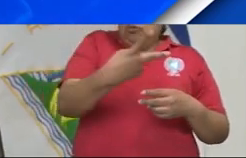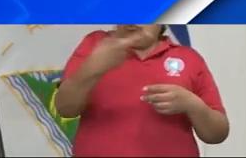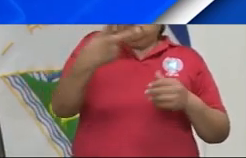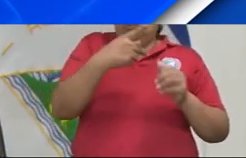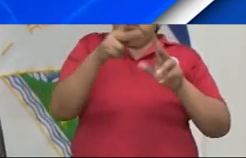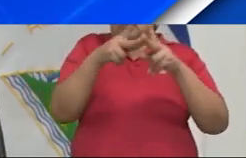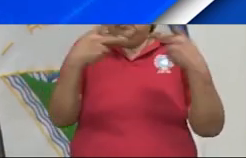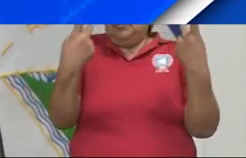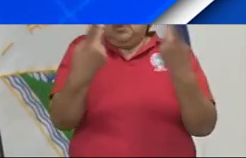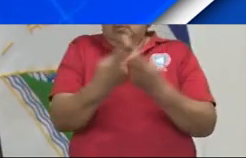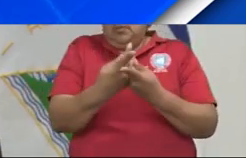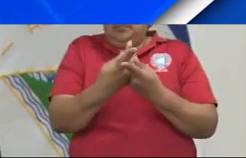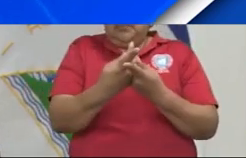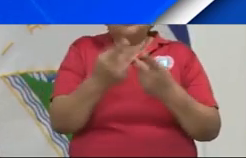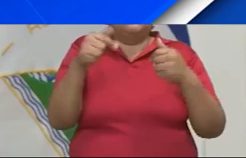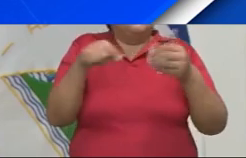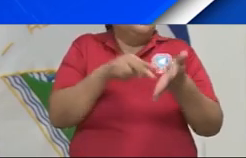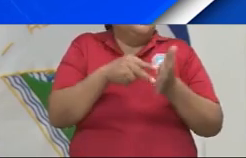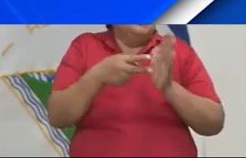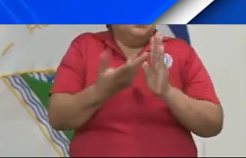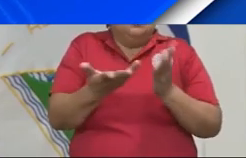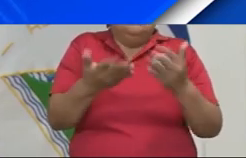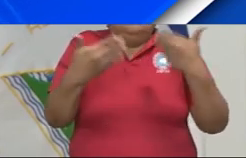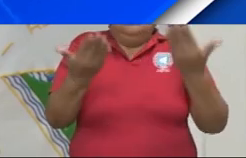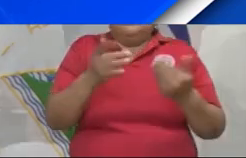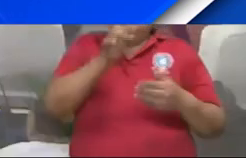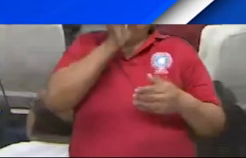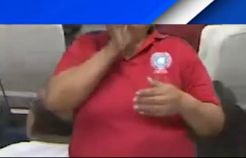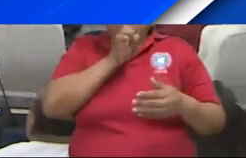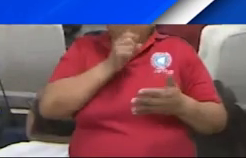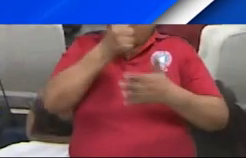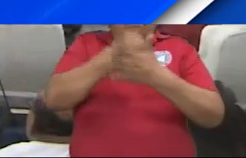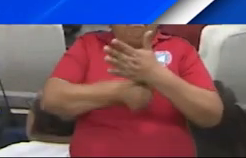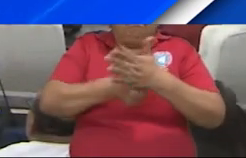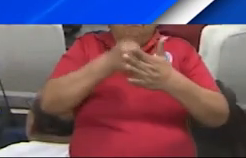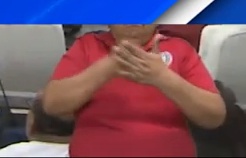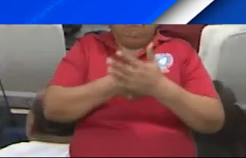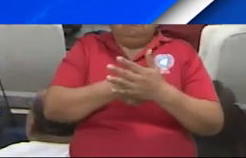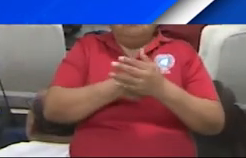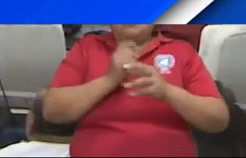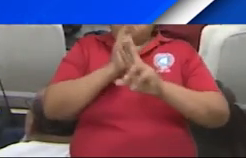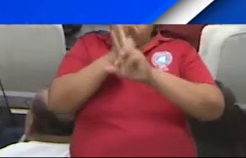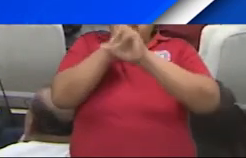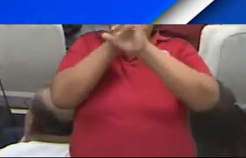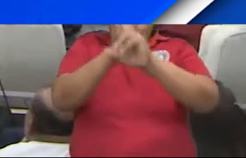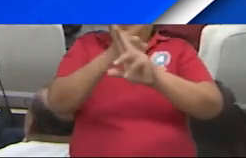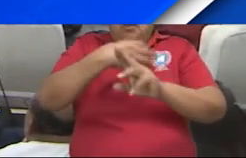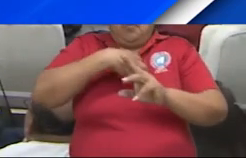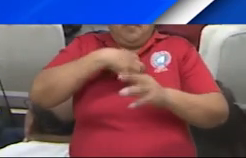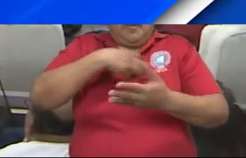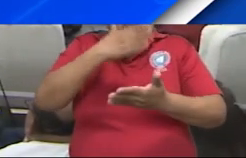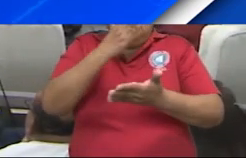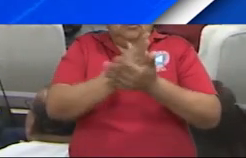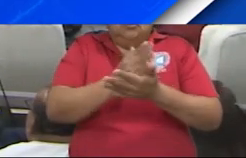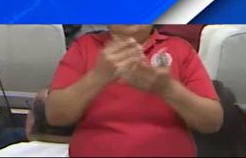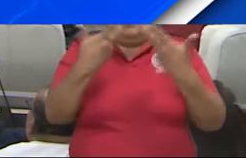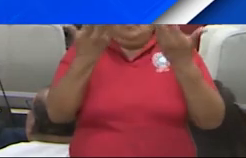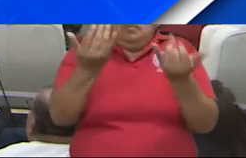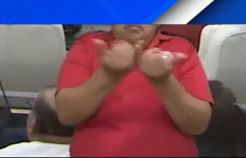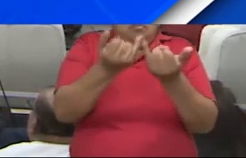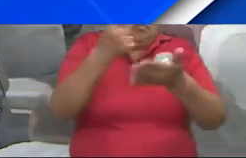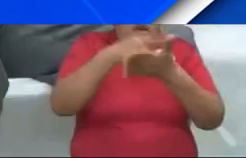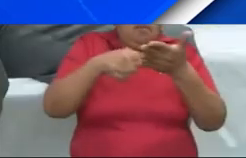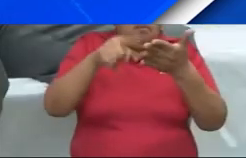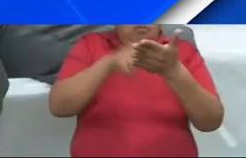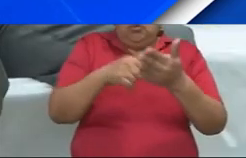dos pueblos es la resistencia y respeto a la voluntad y al voto popular,